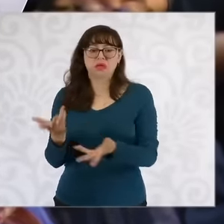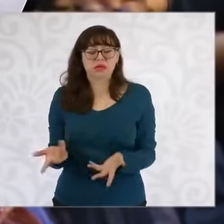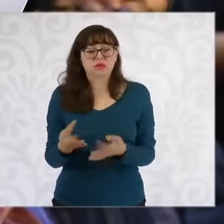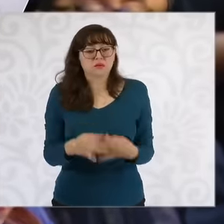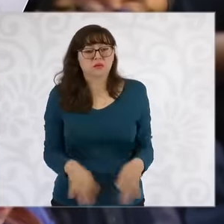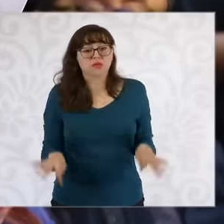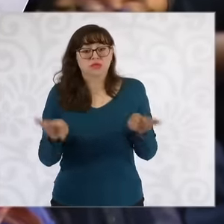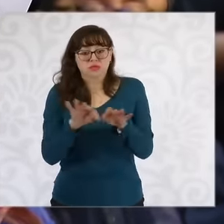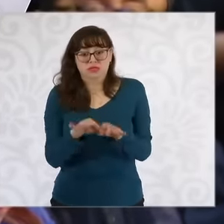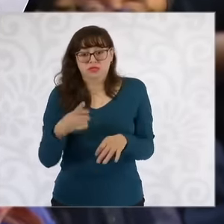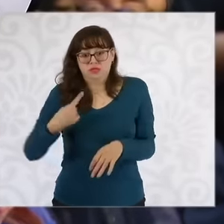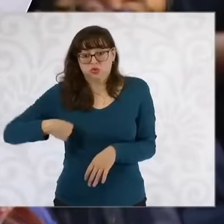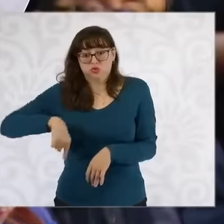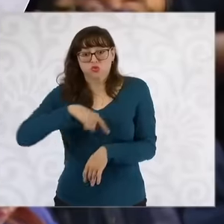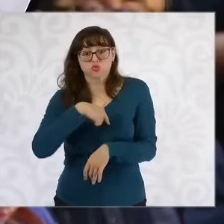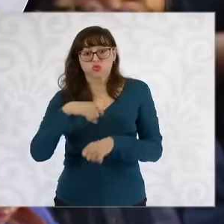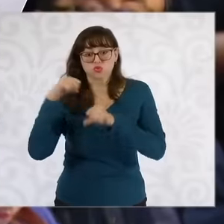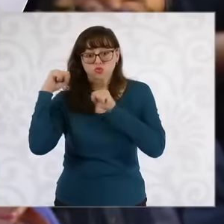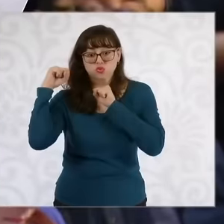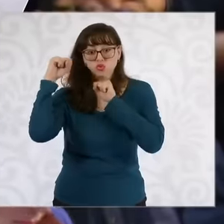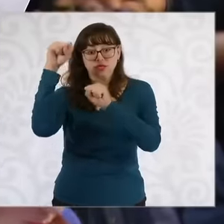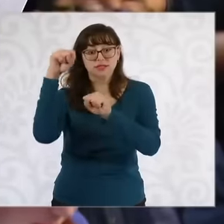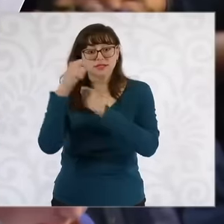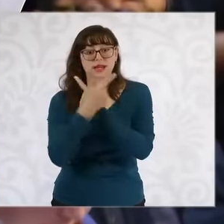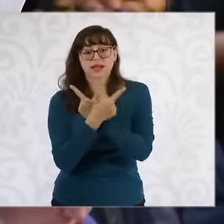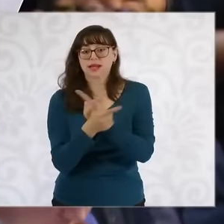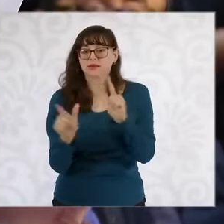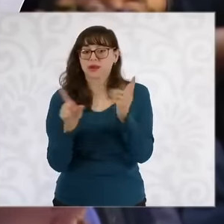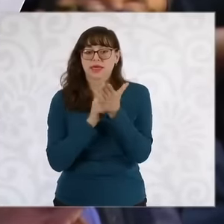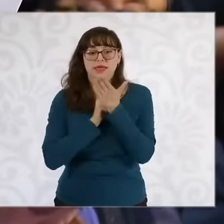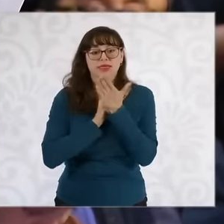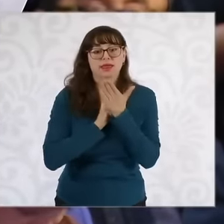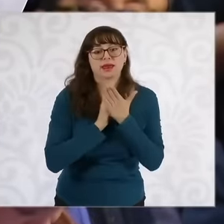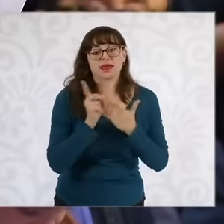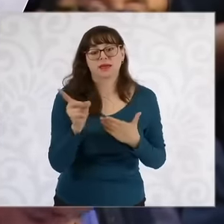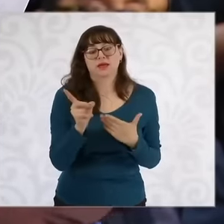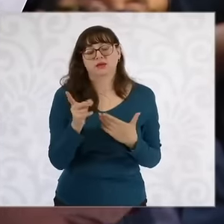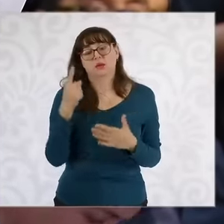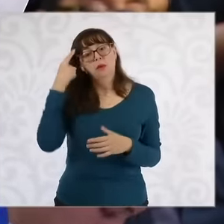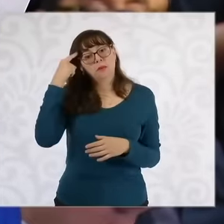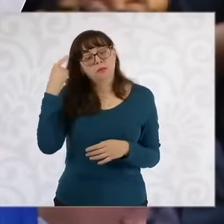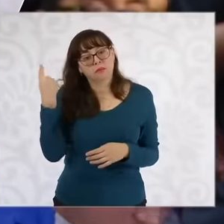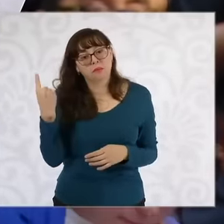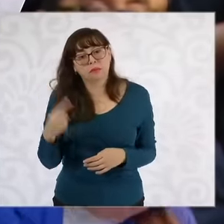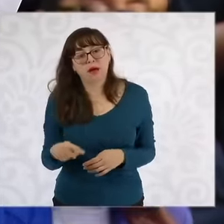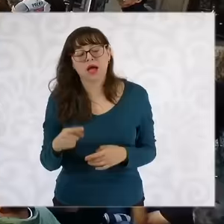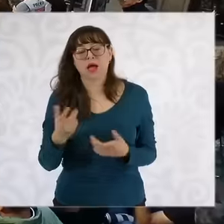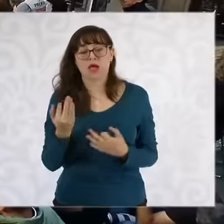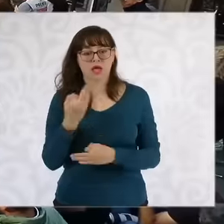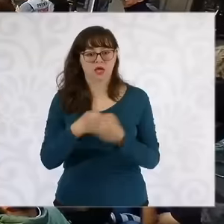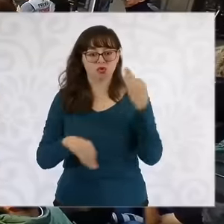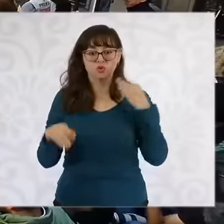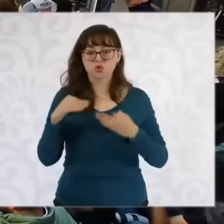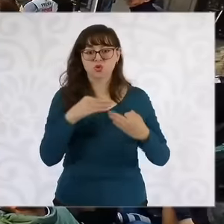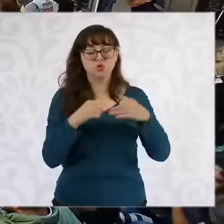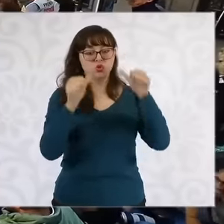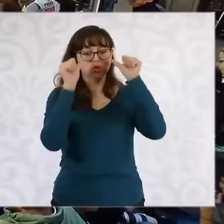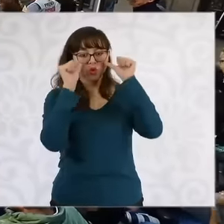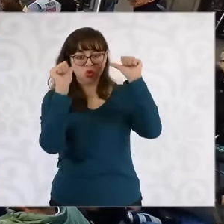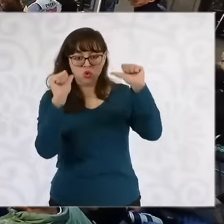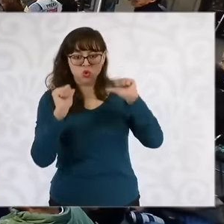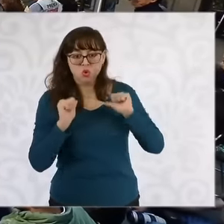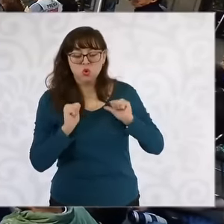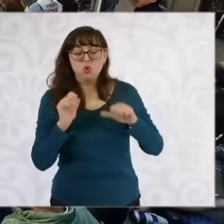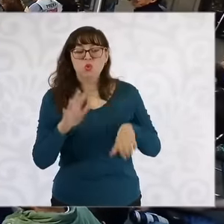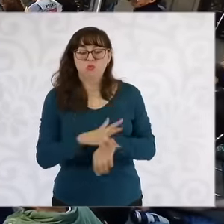derecho a la protesta sigue siendo fundamental para que los menos favorecidos seamos escuchados, de tal